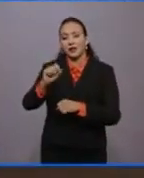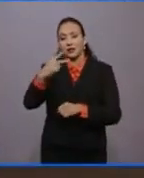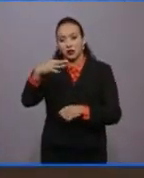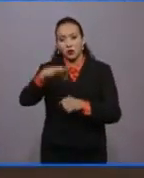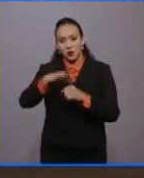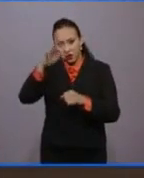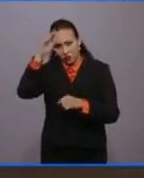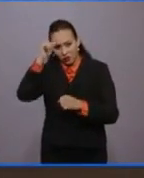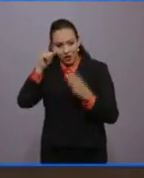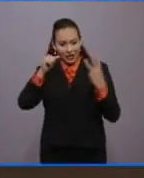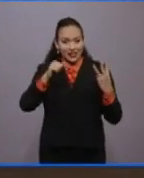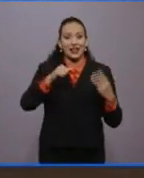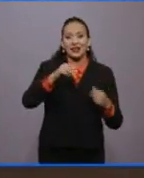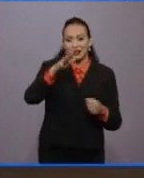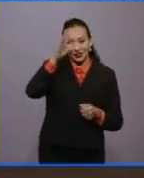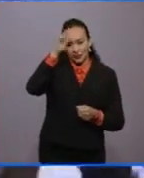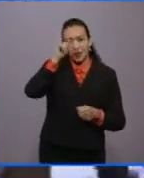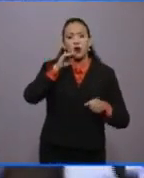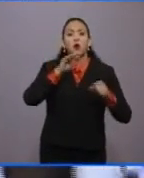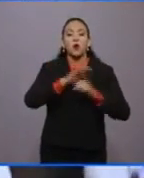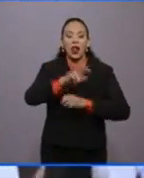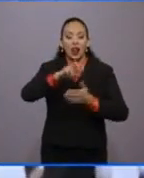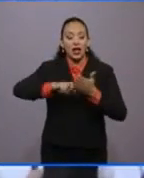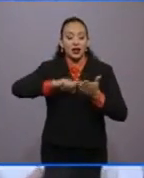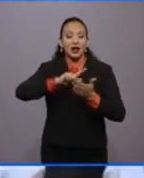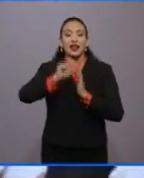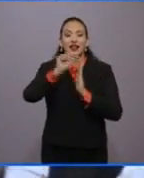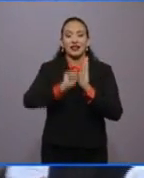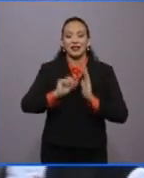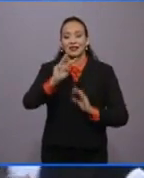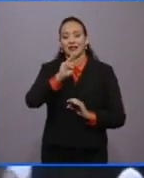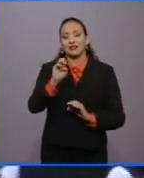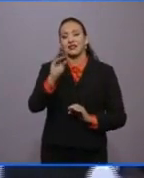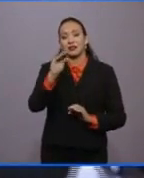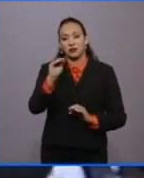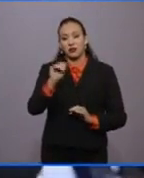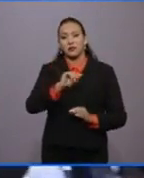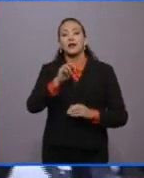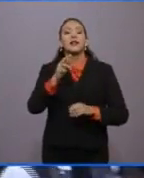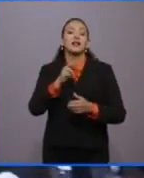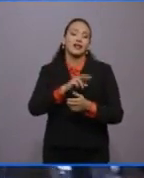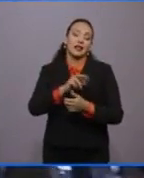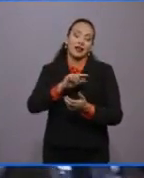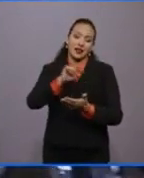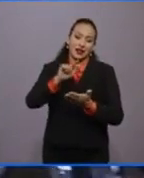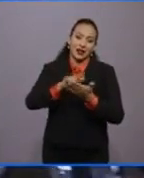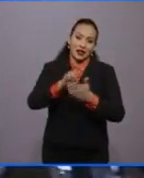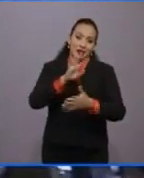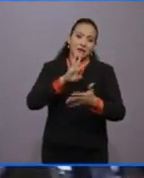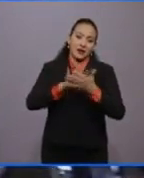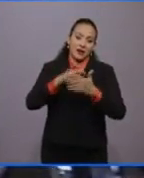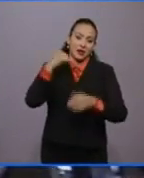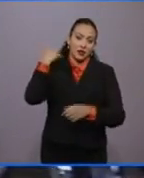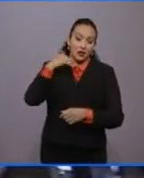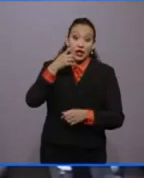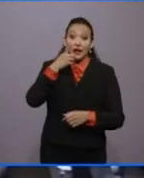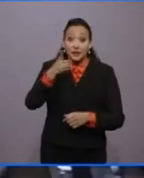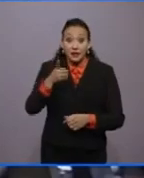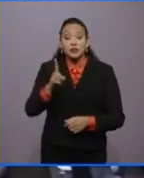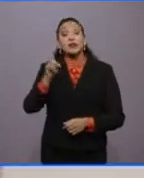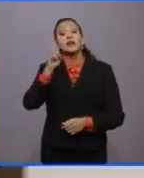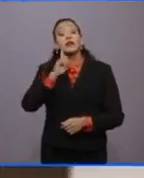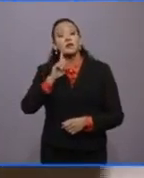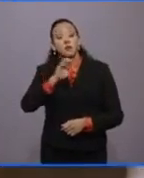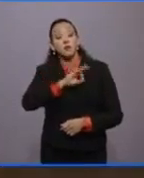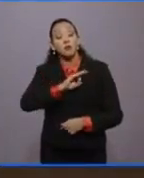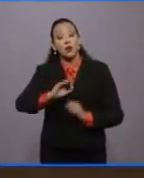votos a favor y 13 en contra la reforma al artículo 390 del Código Penal de Yucatán, que permite el aborto hasta